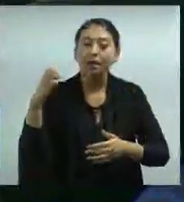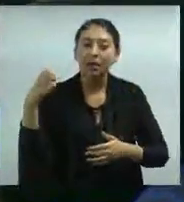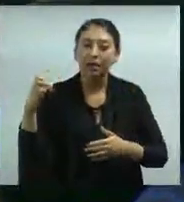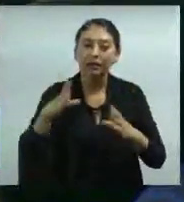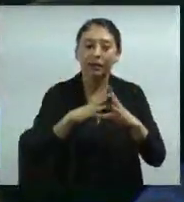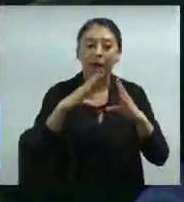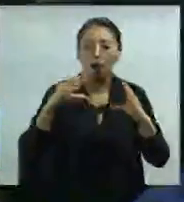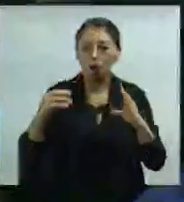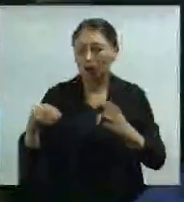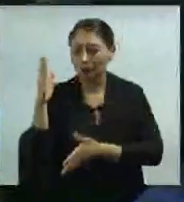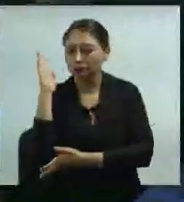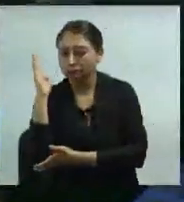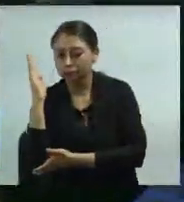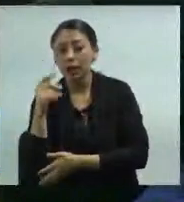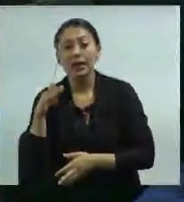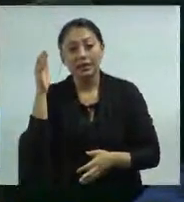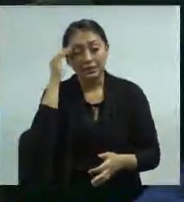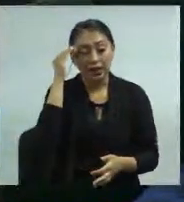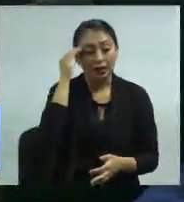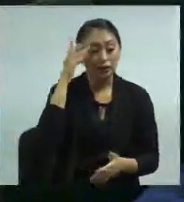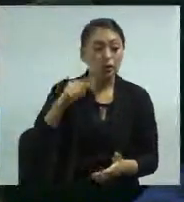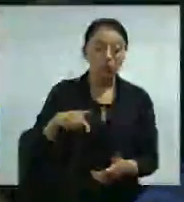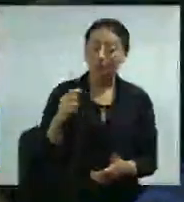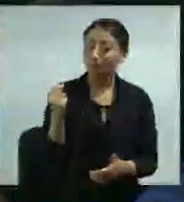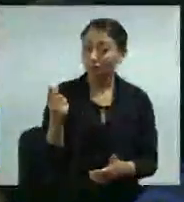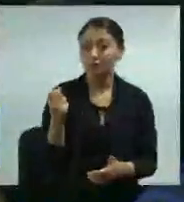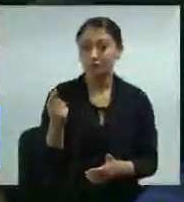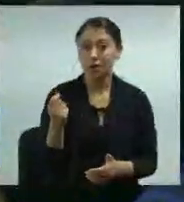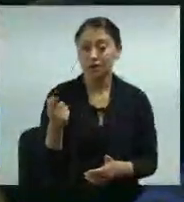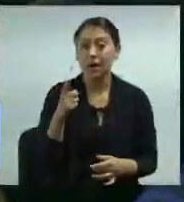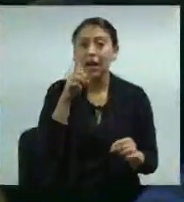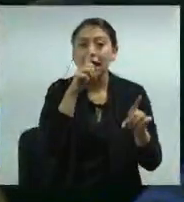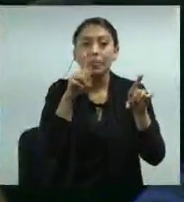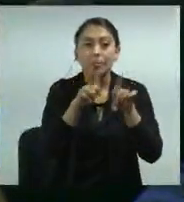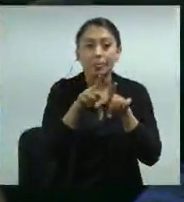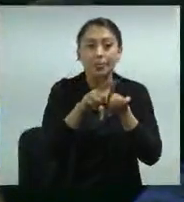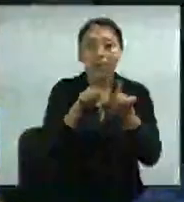que estamos viendo que hace falta en este momento. También